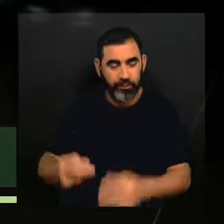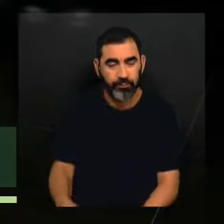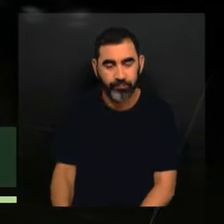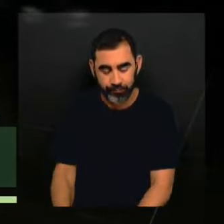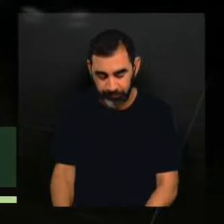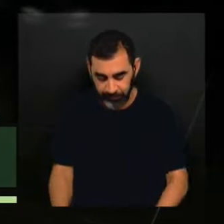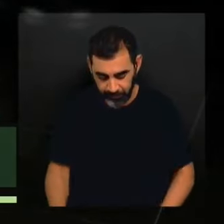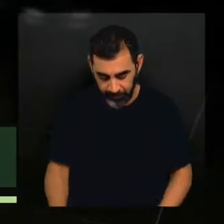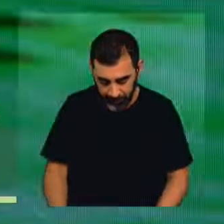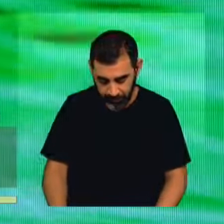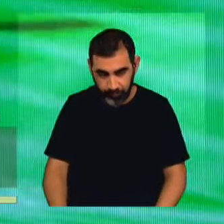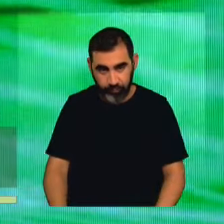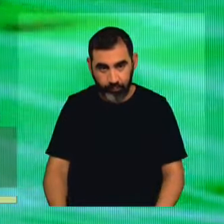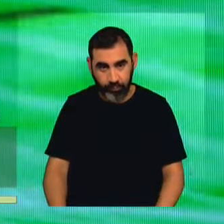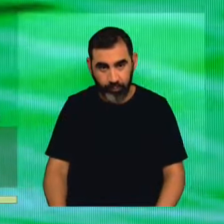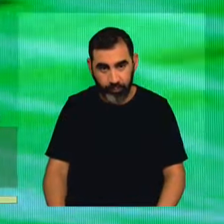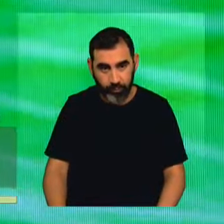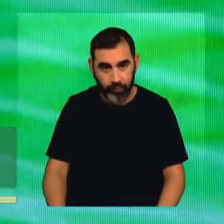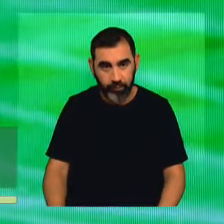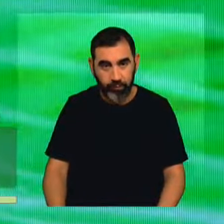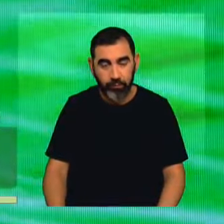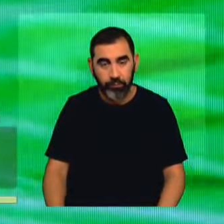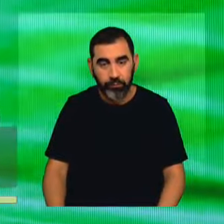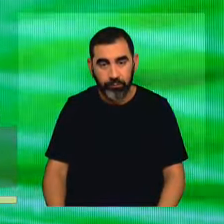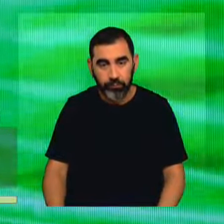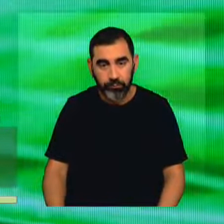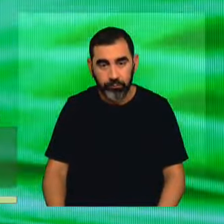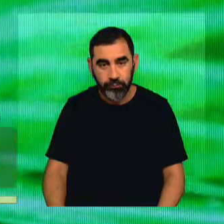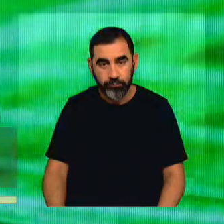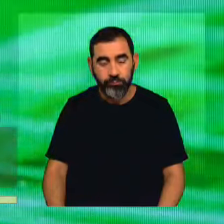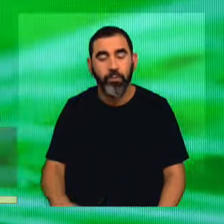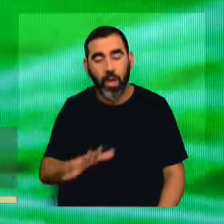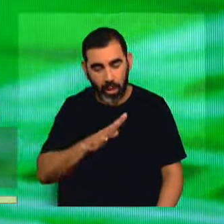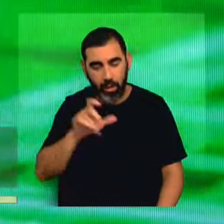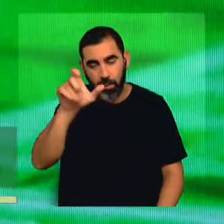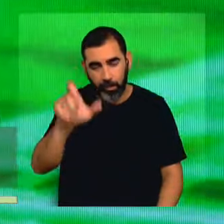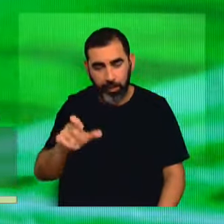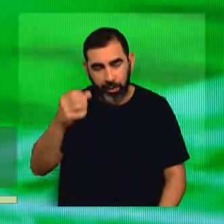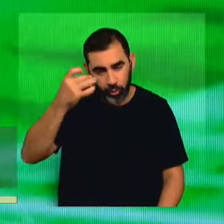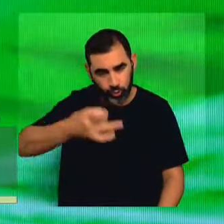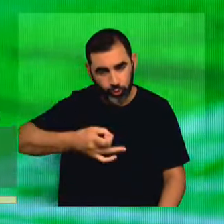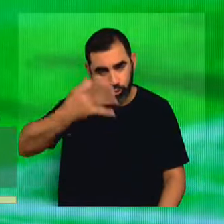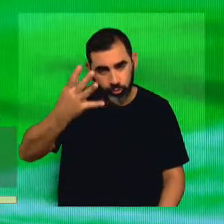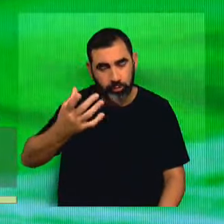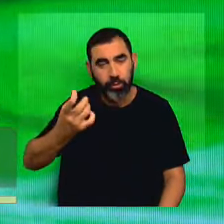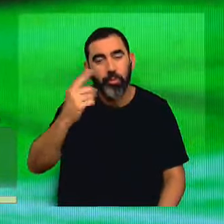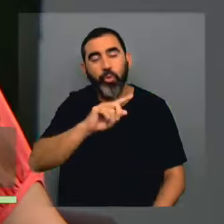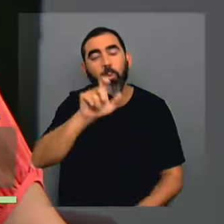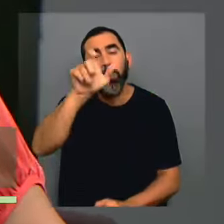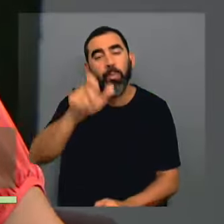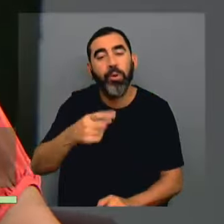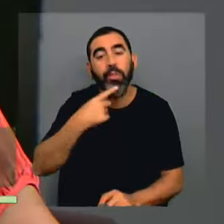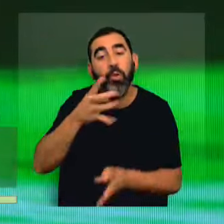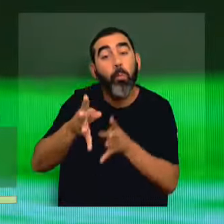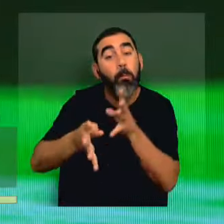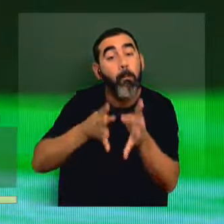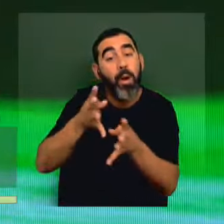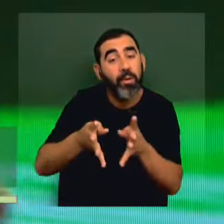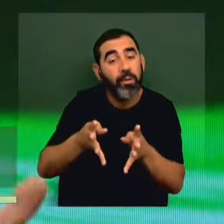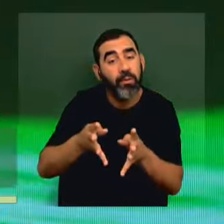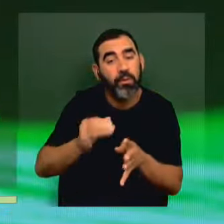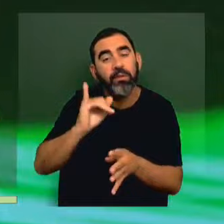Julian Sí o sea acá existe existe gente capacitada para eso este me refería a gente sino equipos claro no